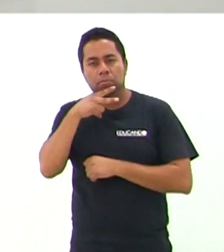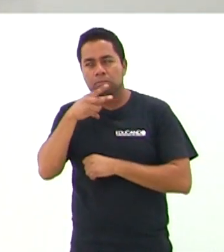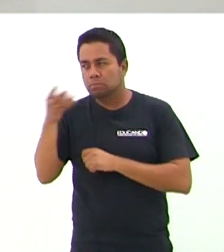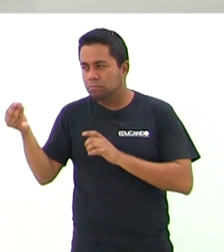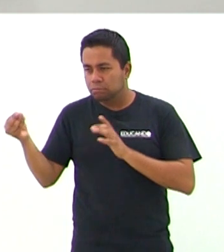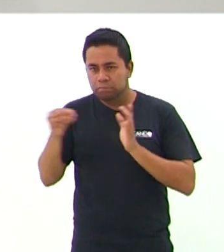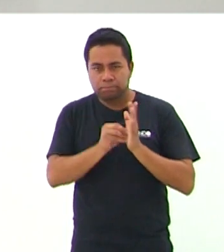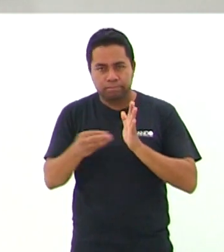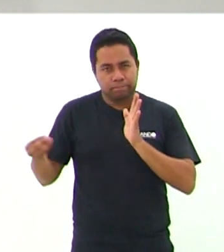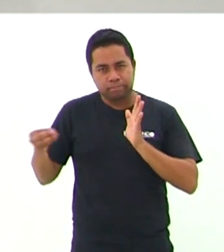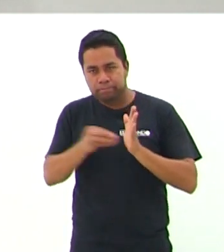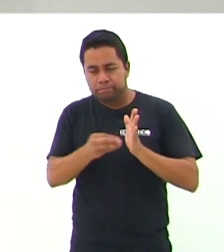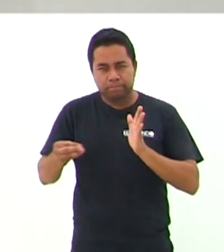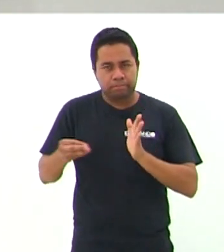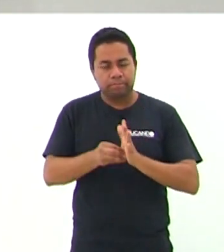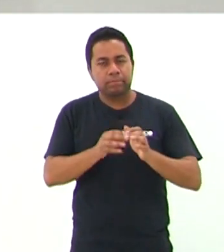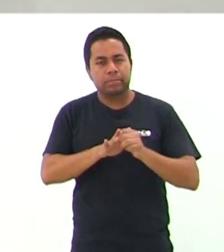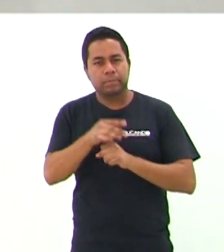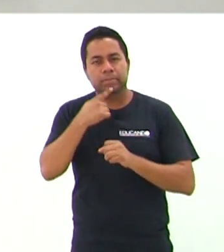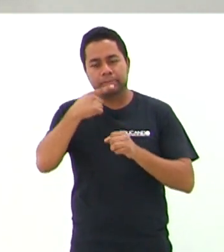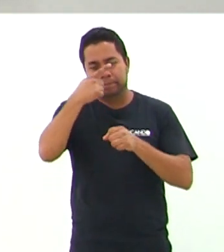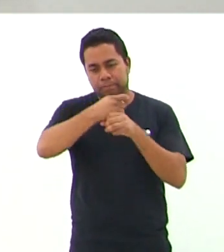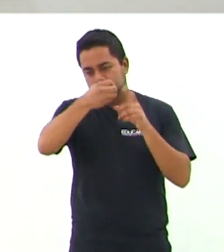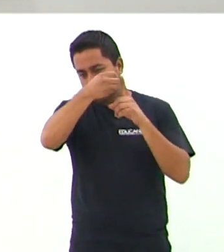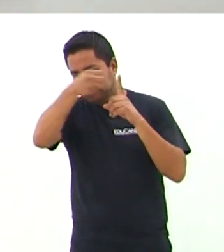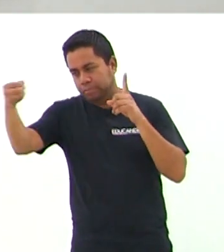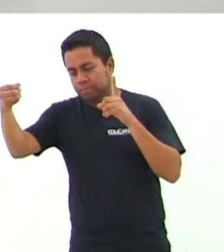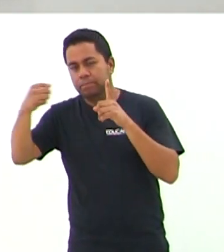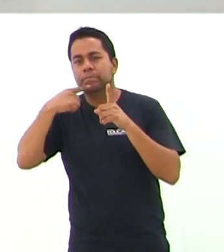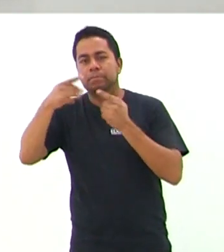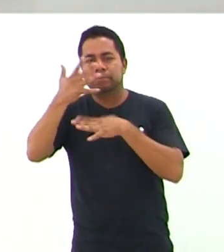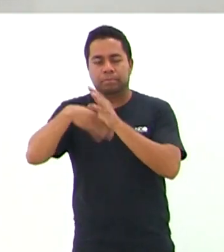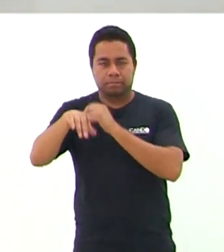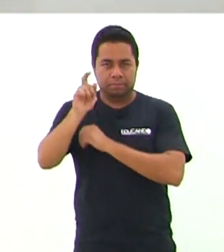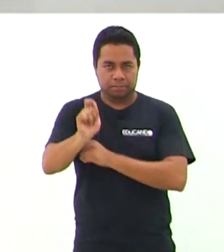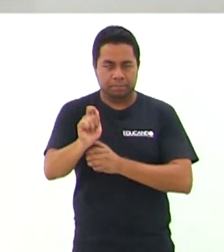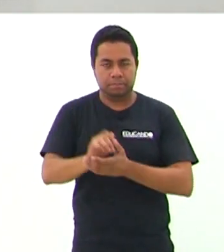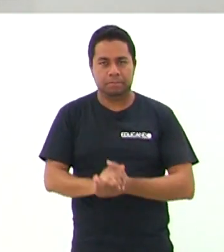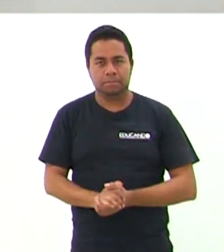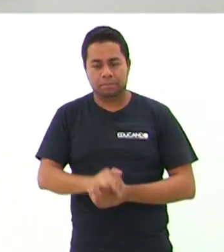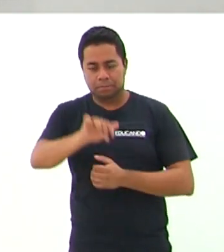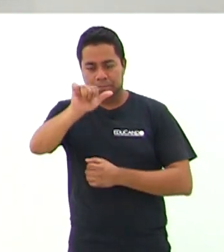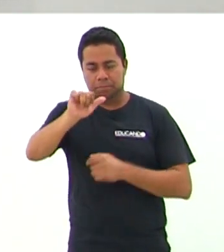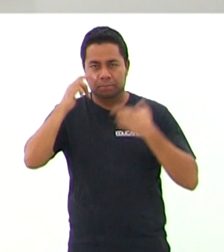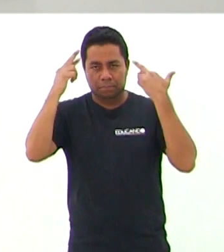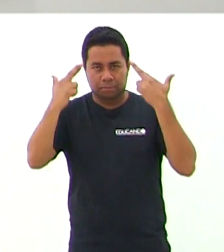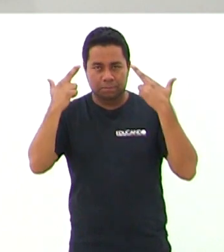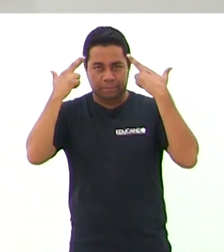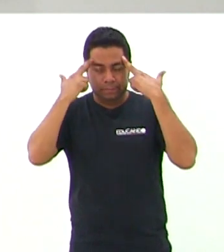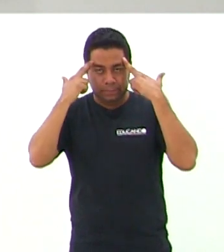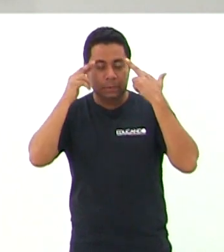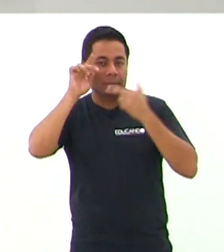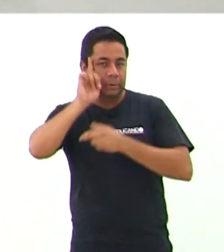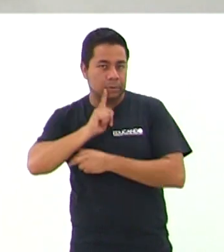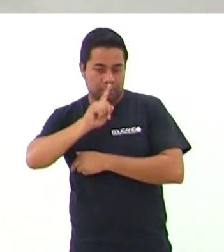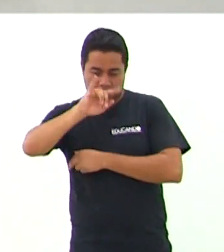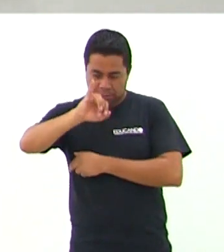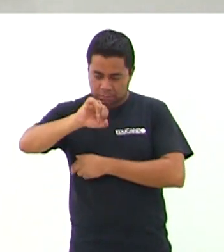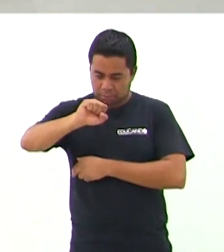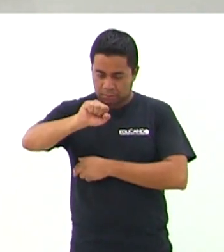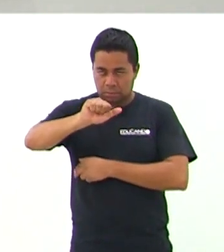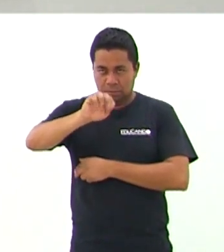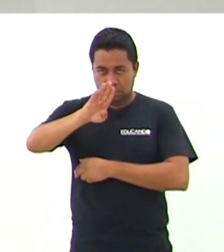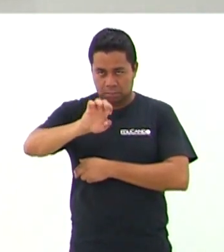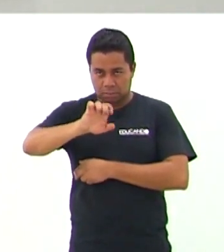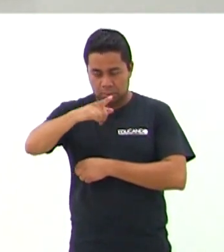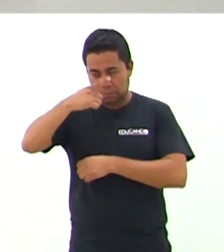¿Bien? Dice la primera, la reina Isabel I de